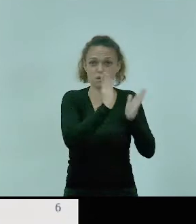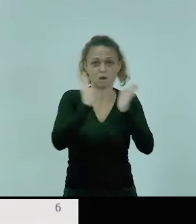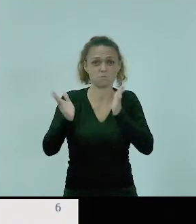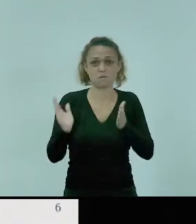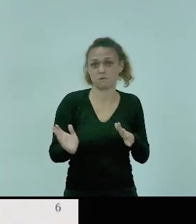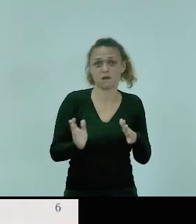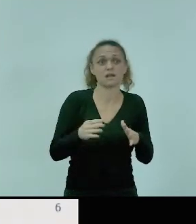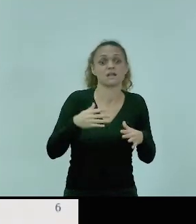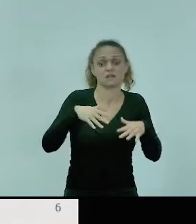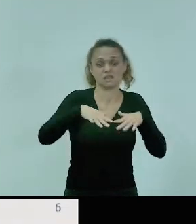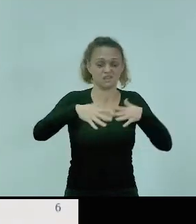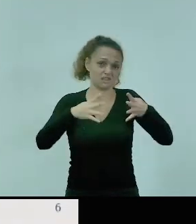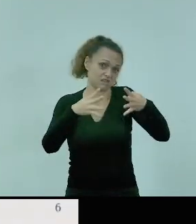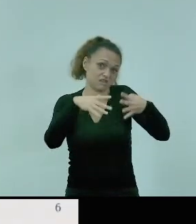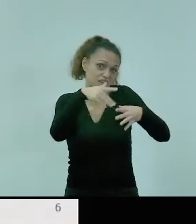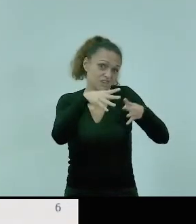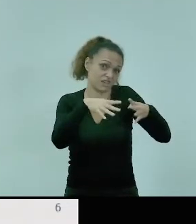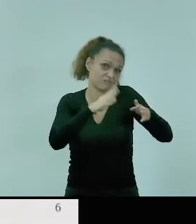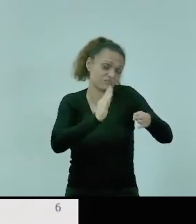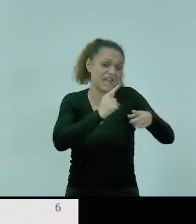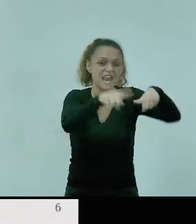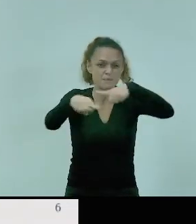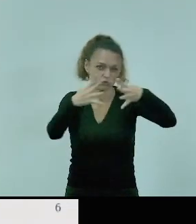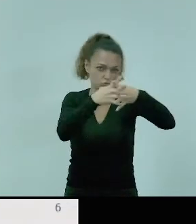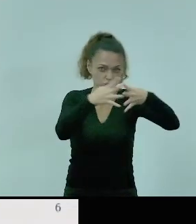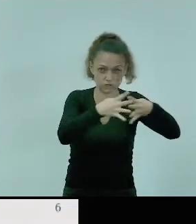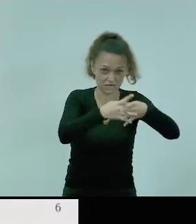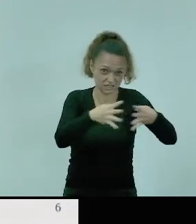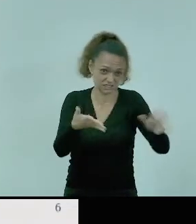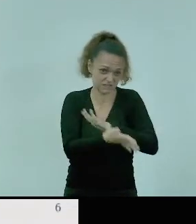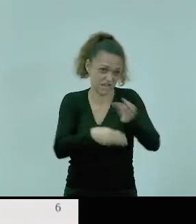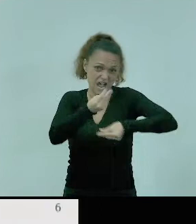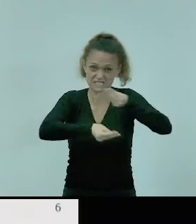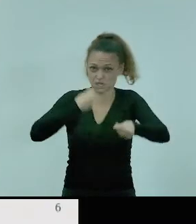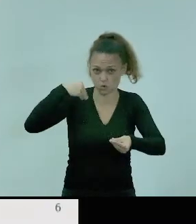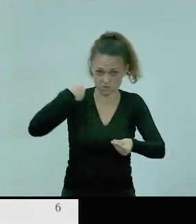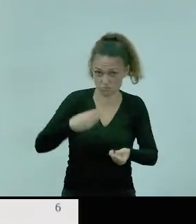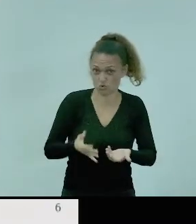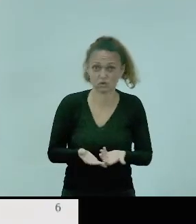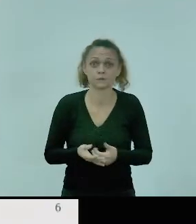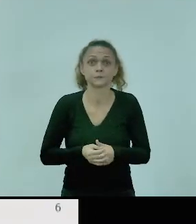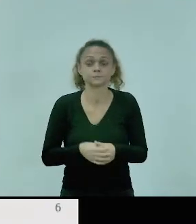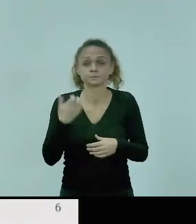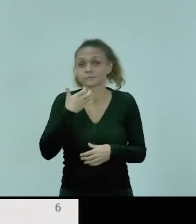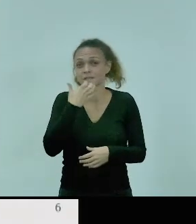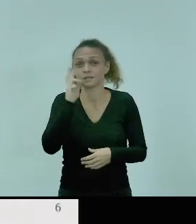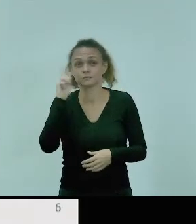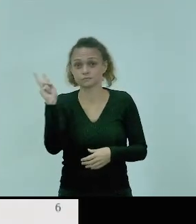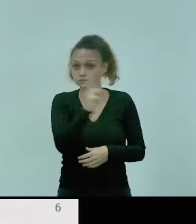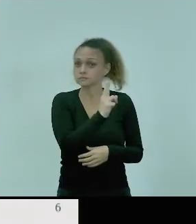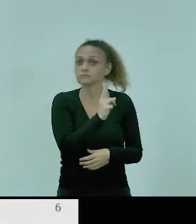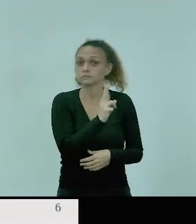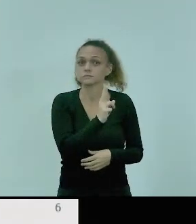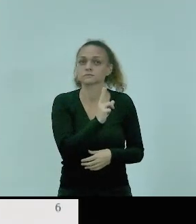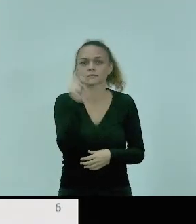una vibración del terreno. Si nos fijamos aquí, lo que vemos es que empezamos a